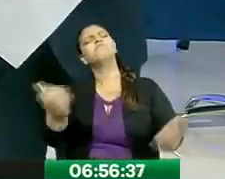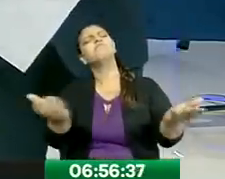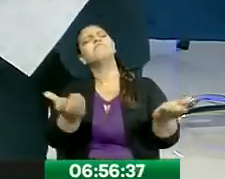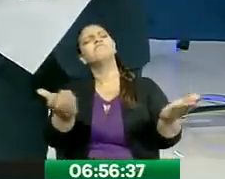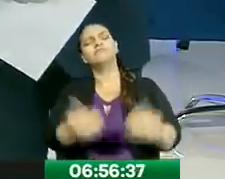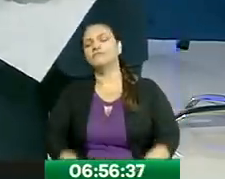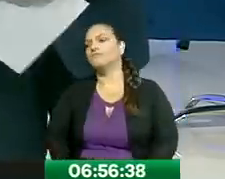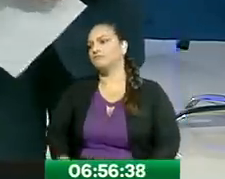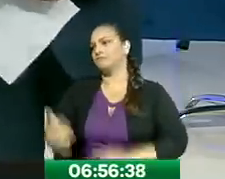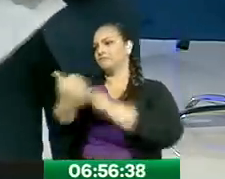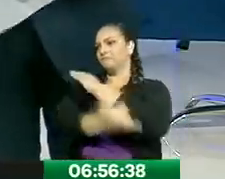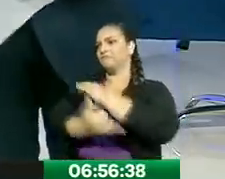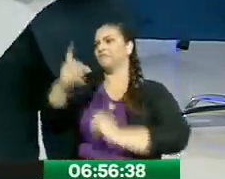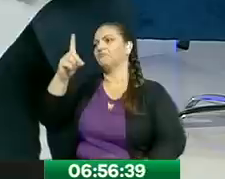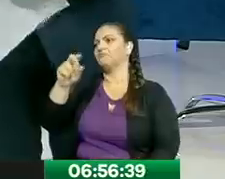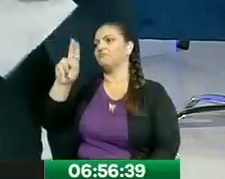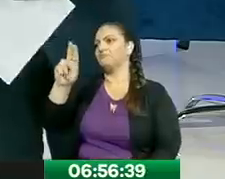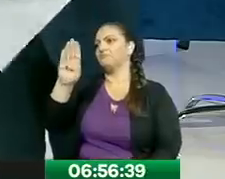no quiero hacer una